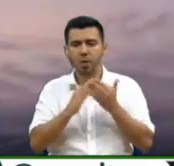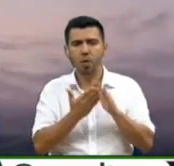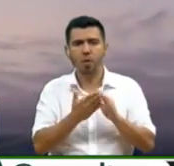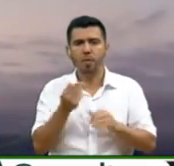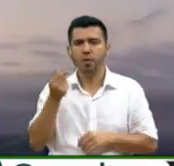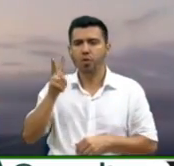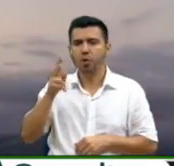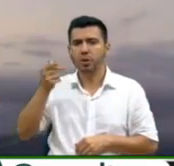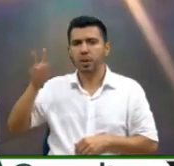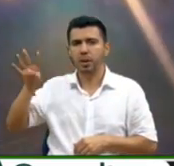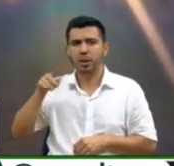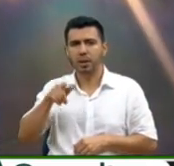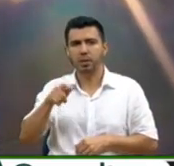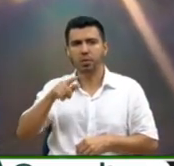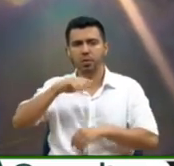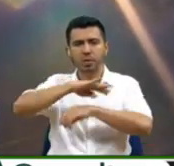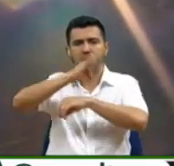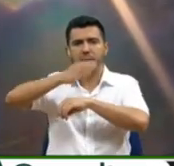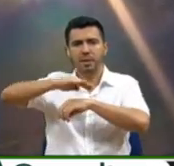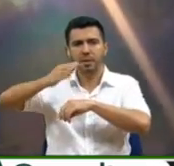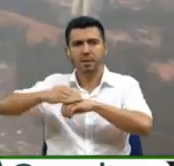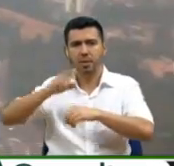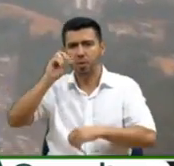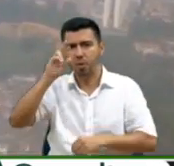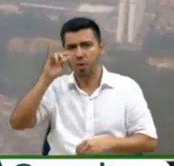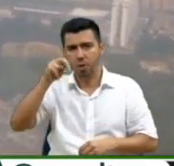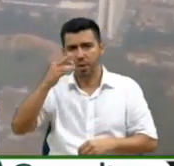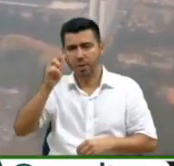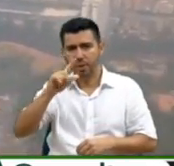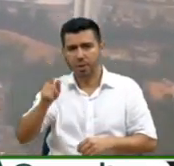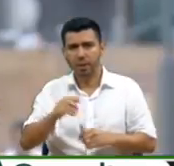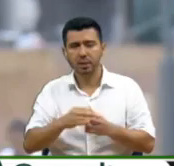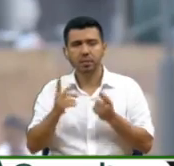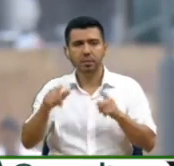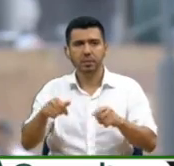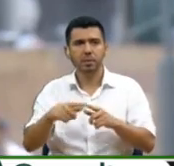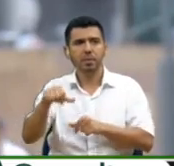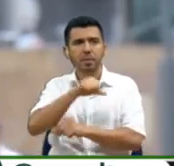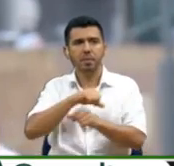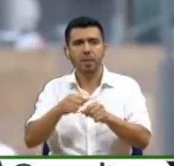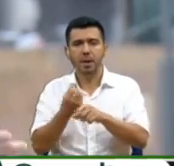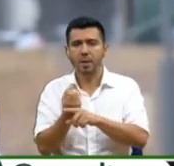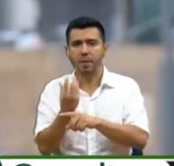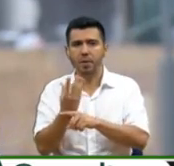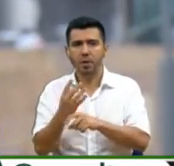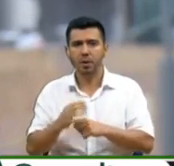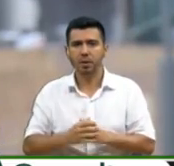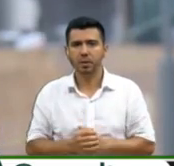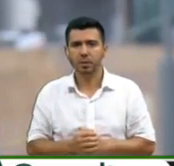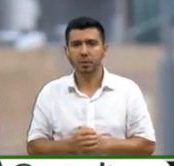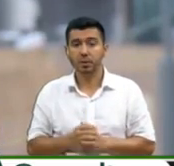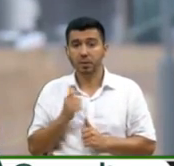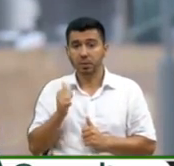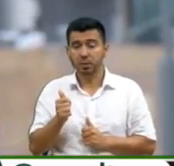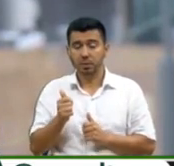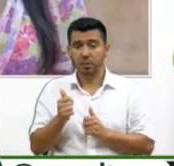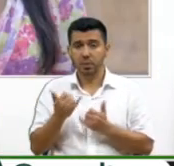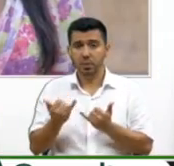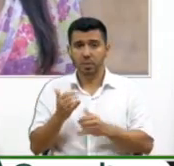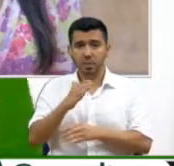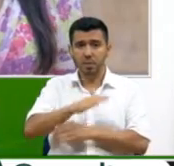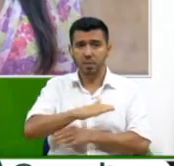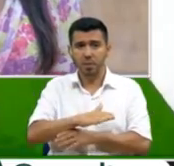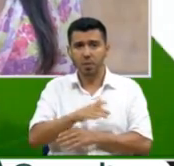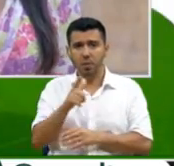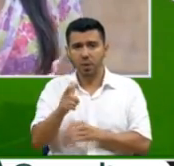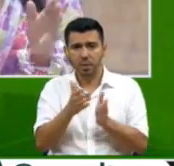12 y 14 con los Cerros Orientales y el Parque La Flora. En horas de la tarde, el gobierno municipal presentará